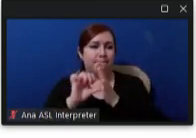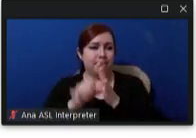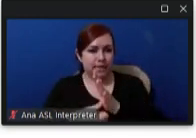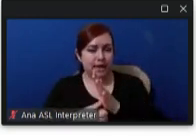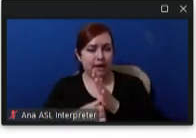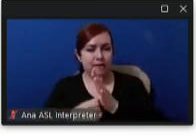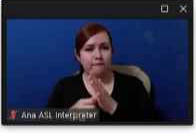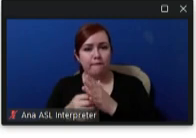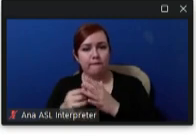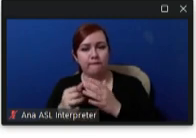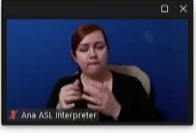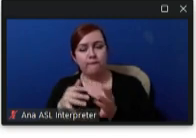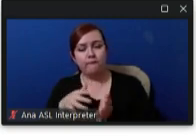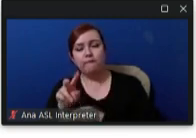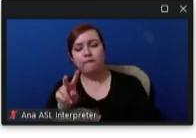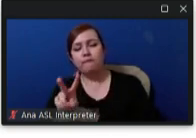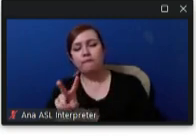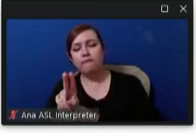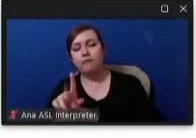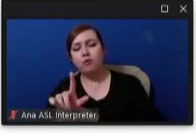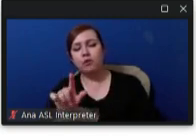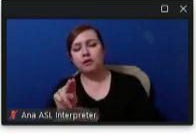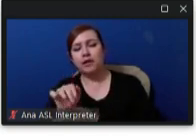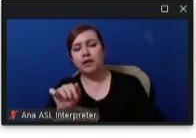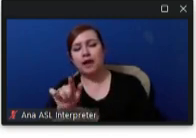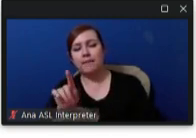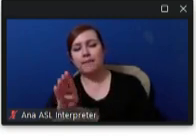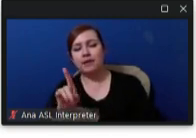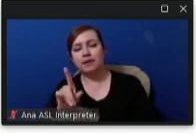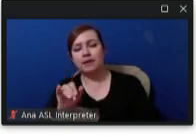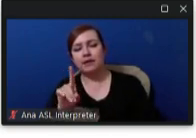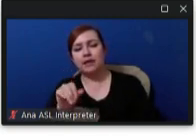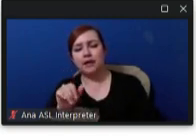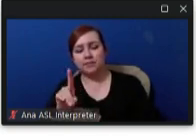de mujeres con discapacidad.